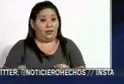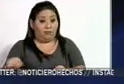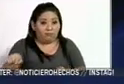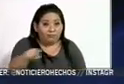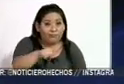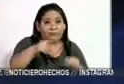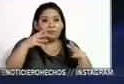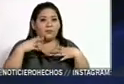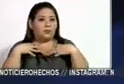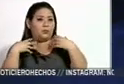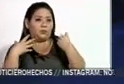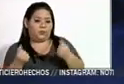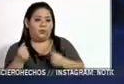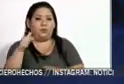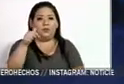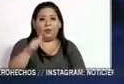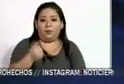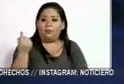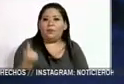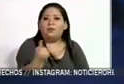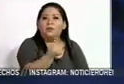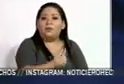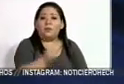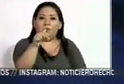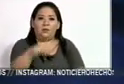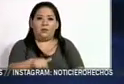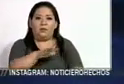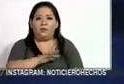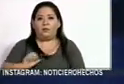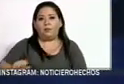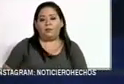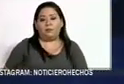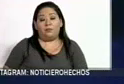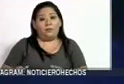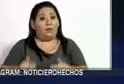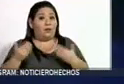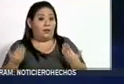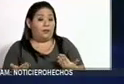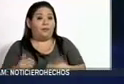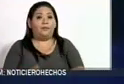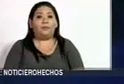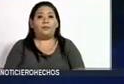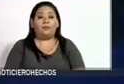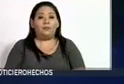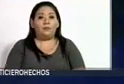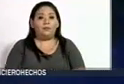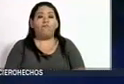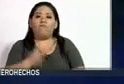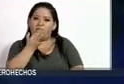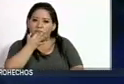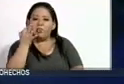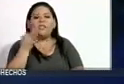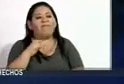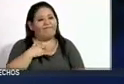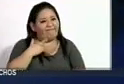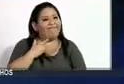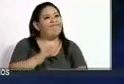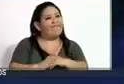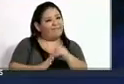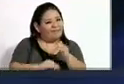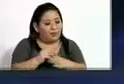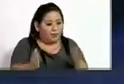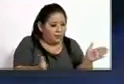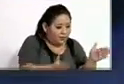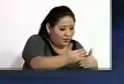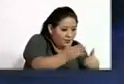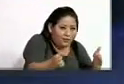de todos nuestros compatriotas en este país. De tal manera, que es cierto, hay incomodidades, hay